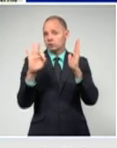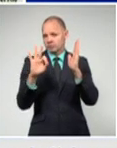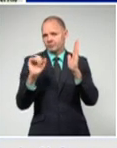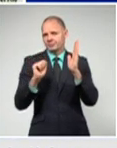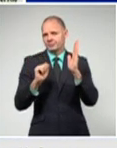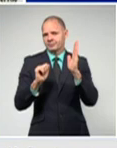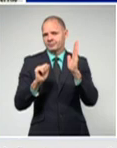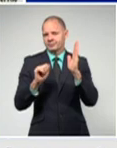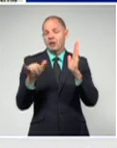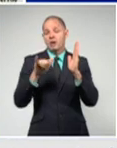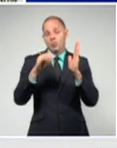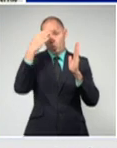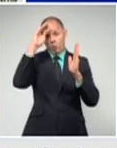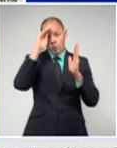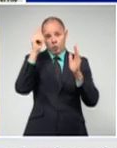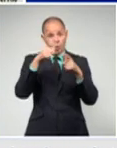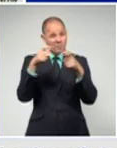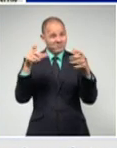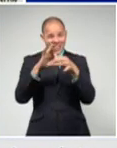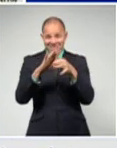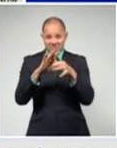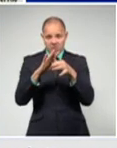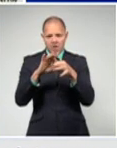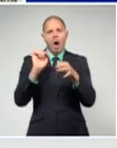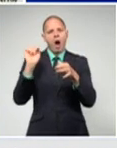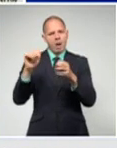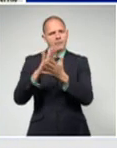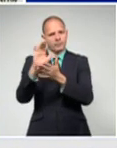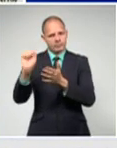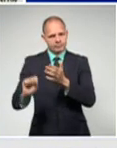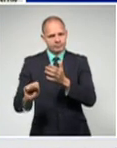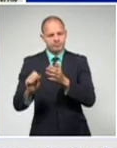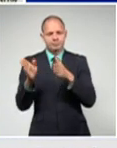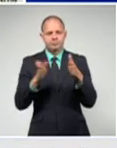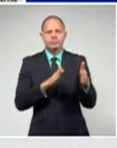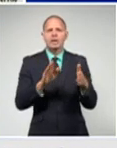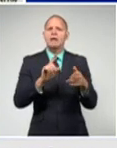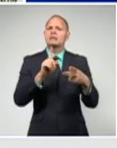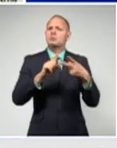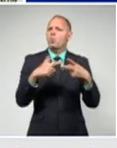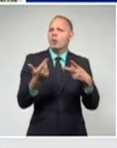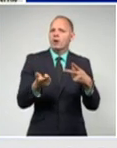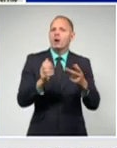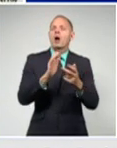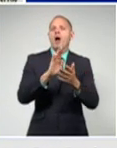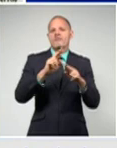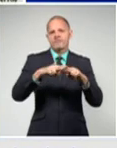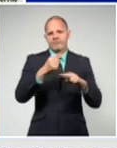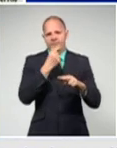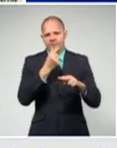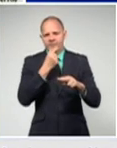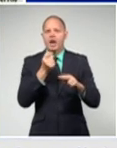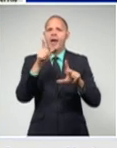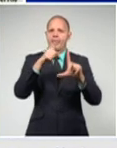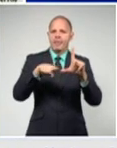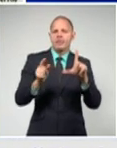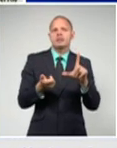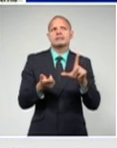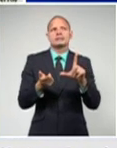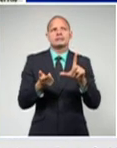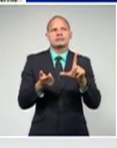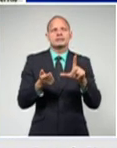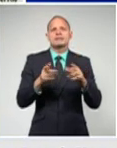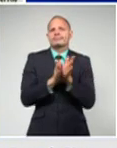Cuba. Le sigue entonces Habana Vieja, Regla, San Miguel del Padrón,